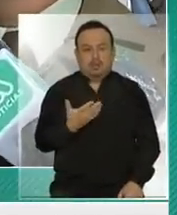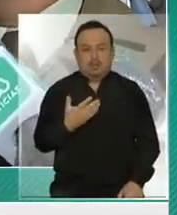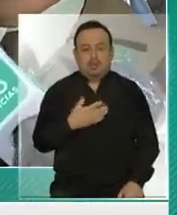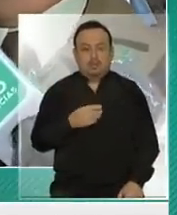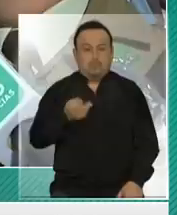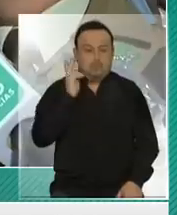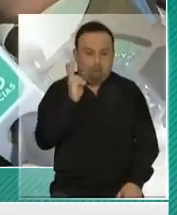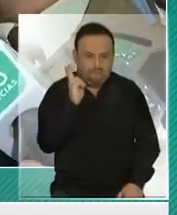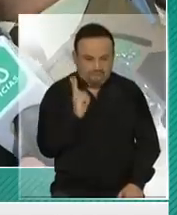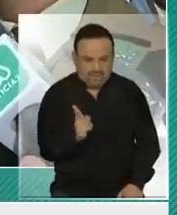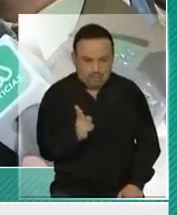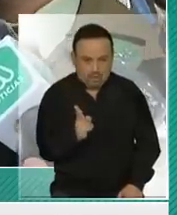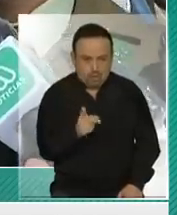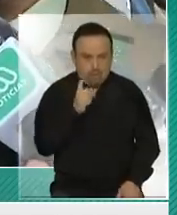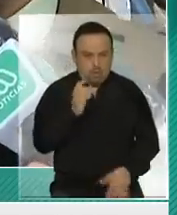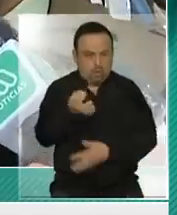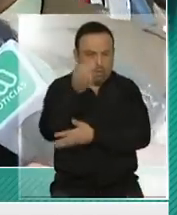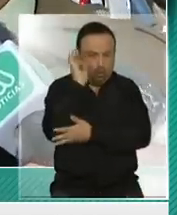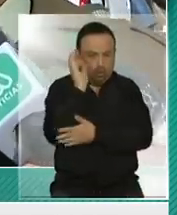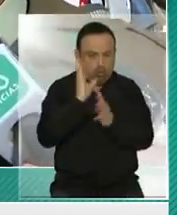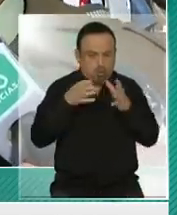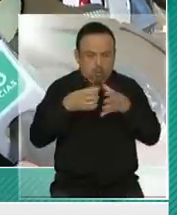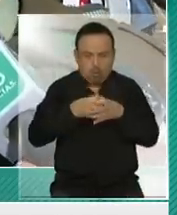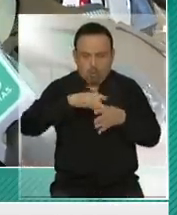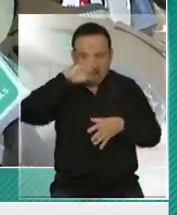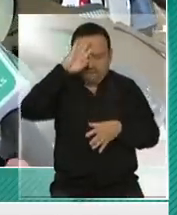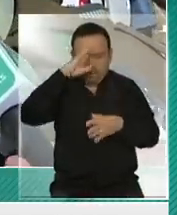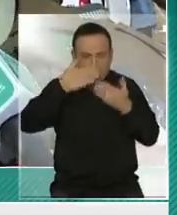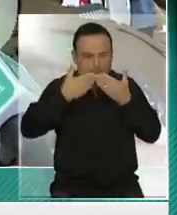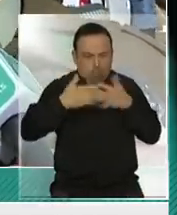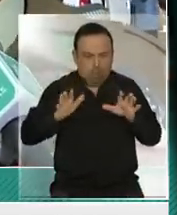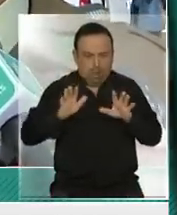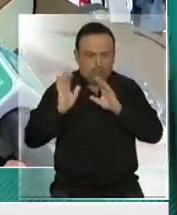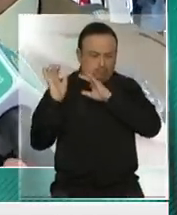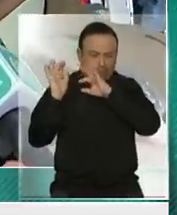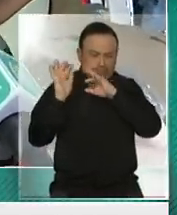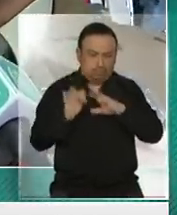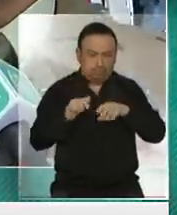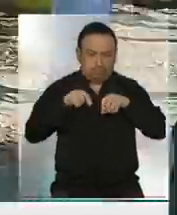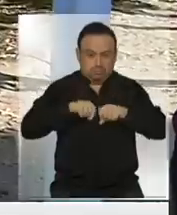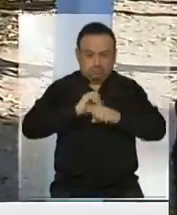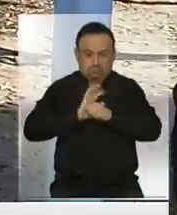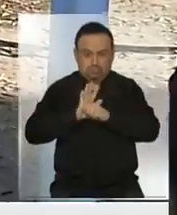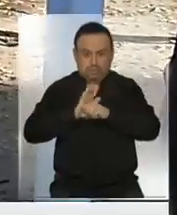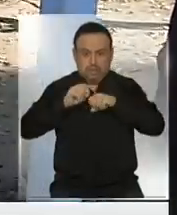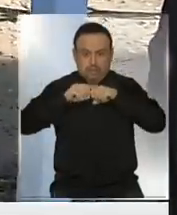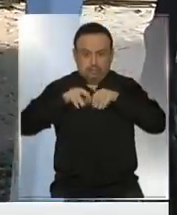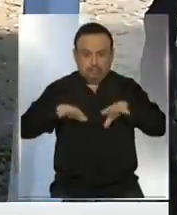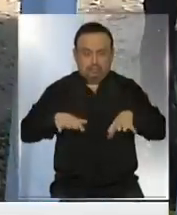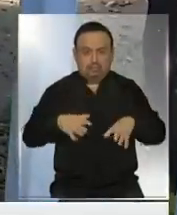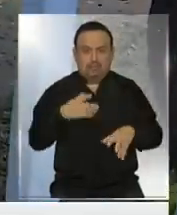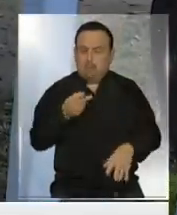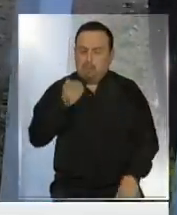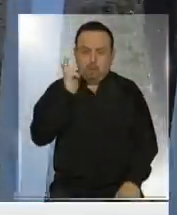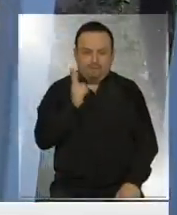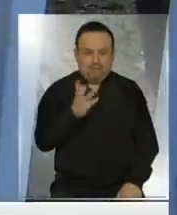prohibidas los cultos angélico y cualquier reunión masiva por la pandemia que tenemos en el país